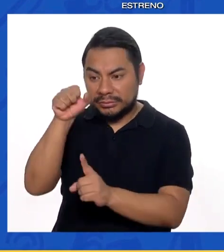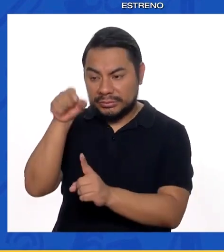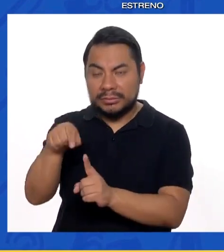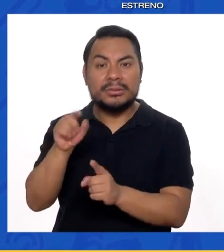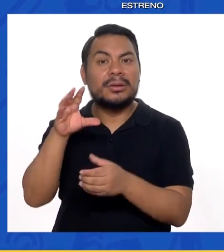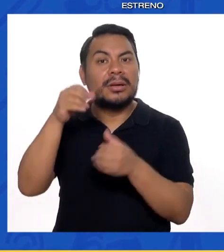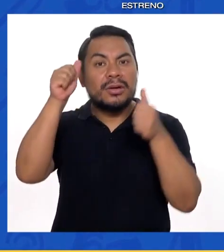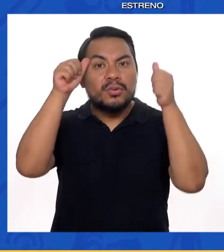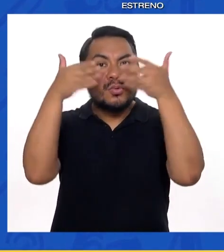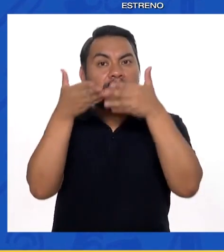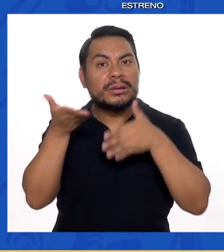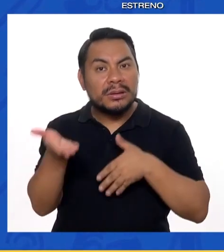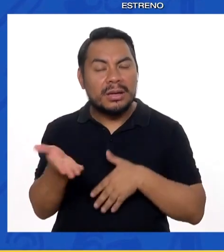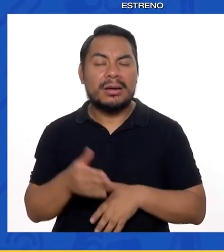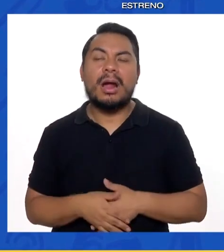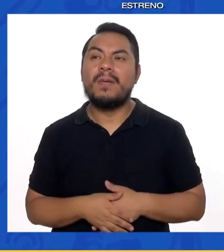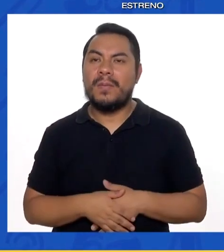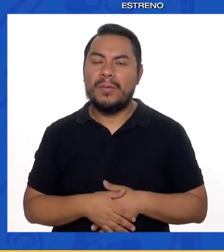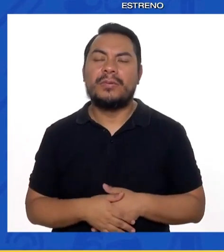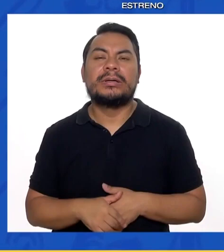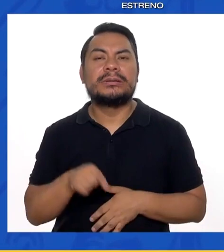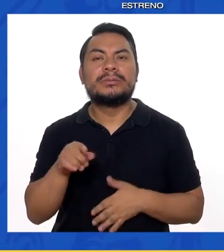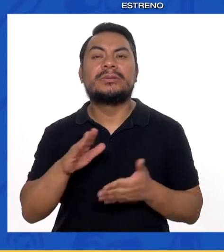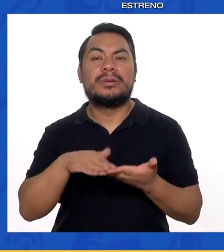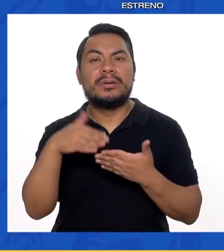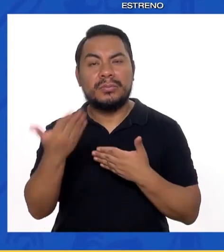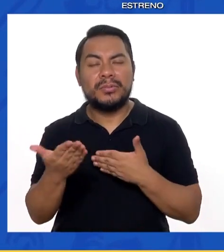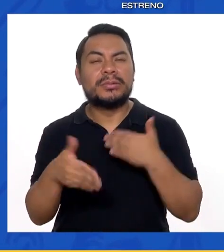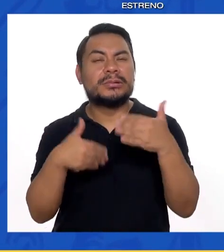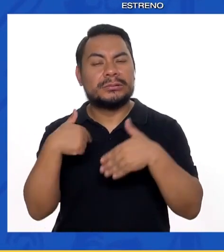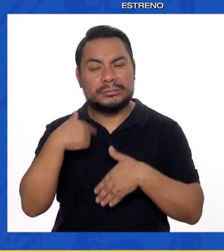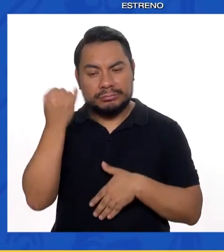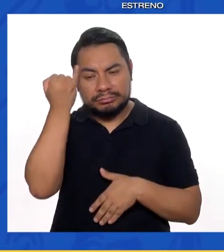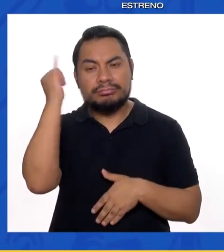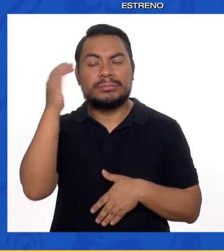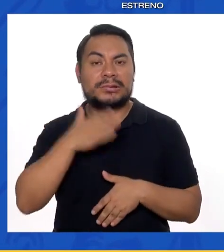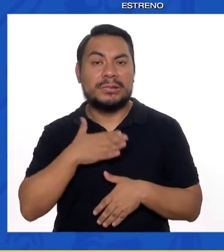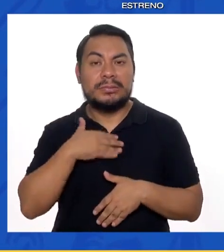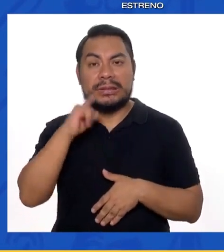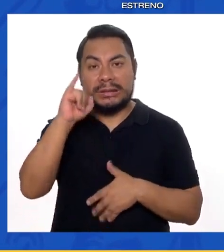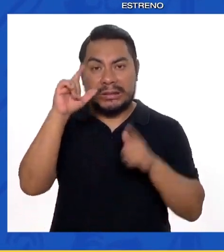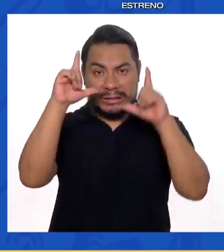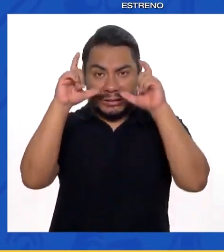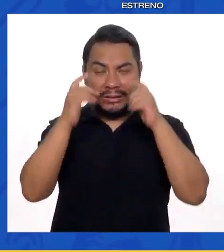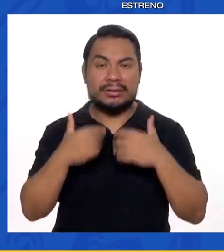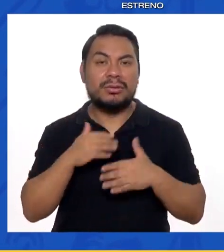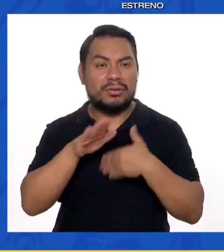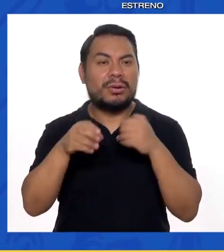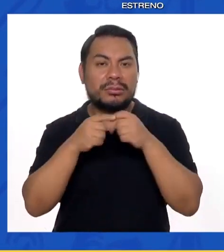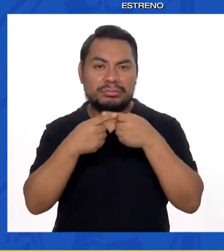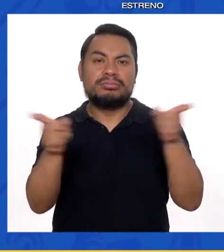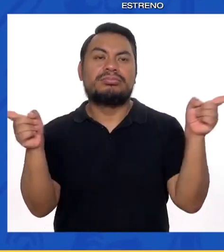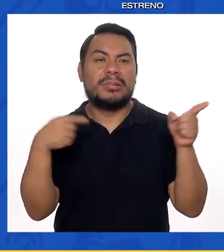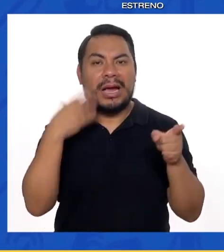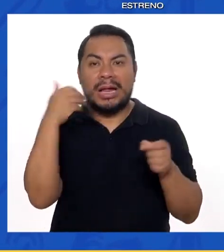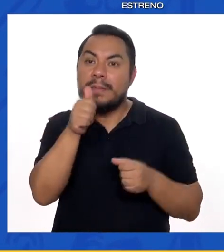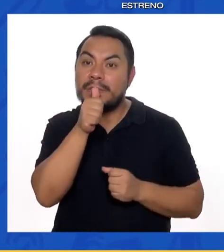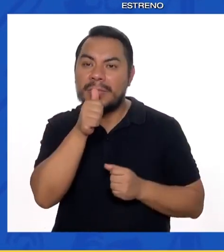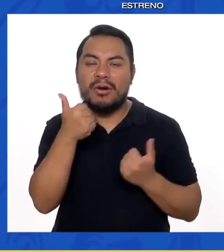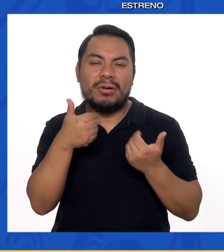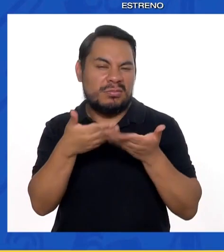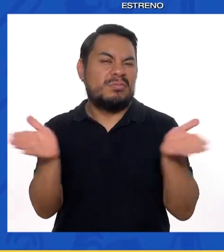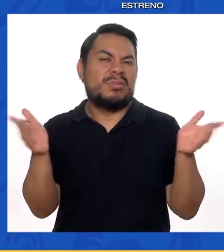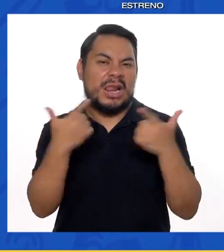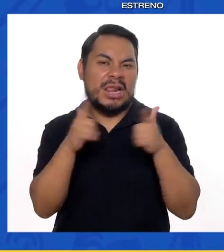del espectro autista. Y luego de eso se me ocurrió abrir mi Instagram a nivel público, porque lo tenía como privado,